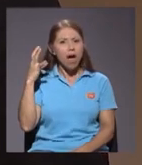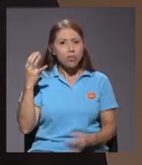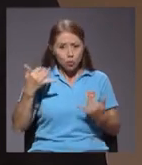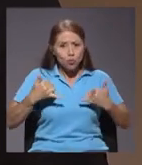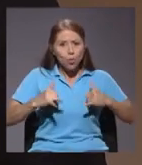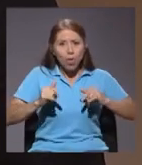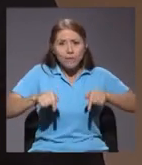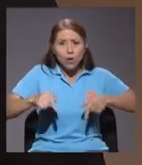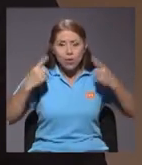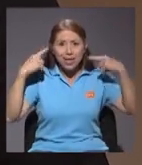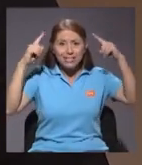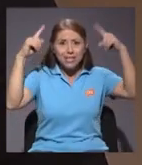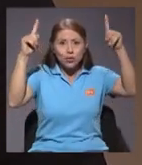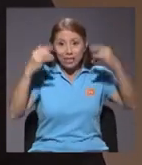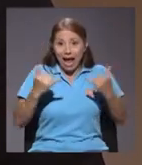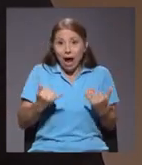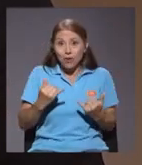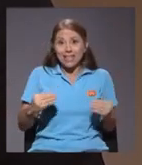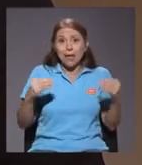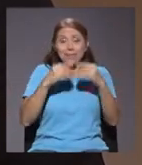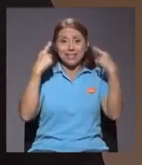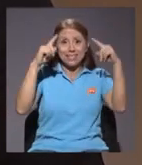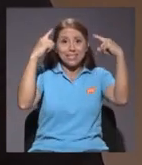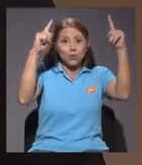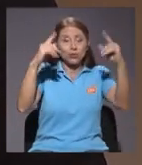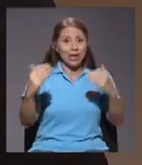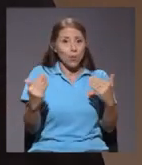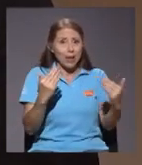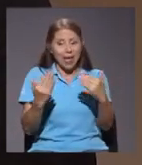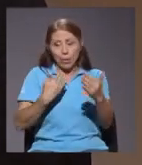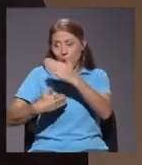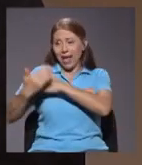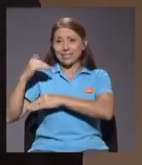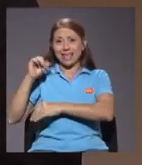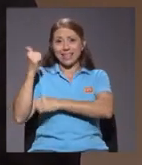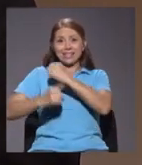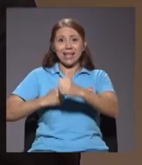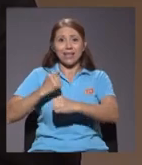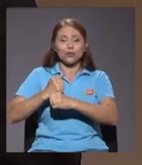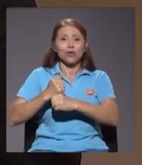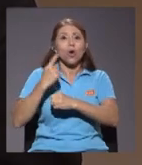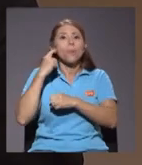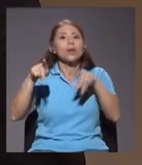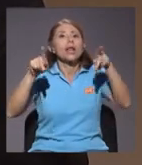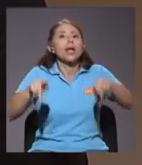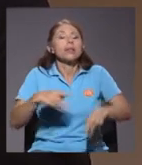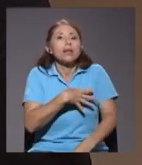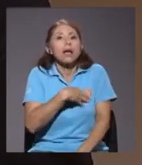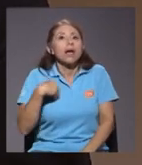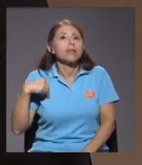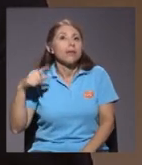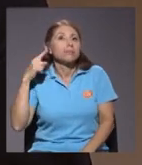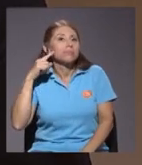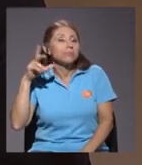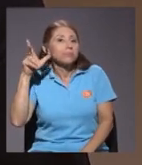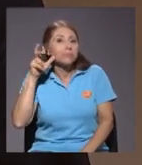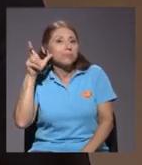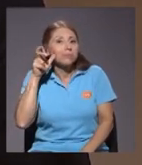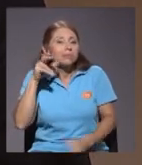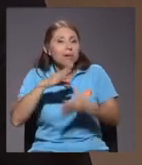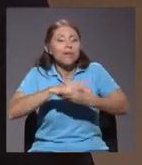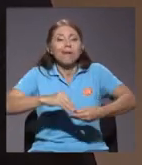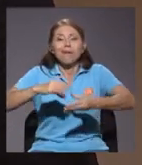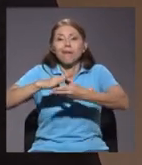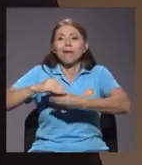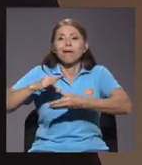que ahorita es más exitosa que hace unos diez años y es porque a la gente le encanta que le cuenten historias y la radio sigue contando historias y transmitiendo